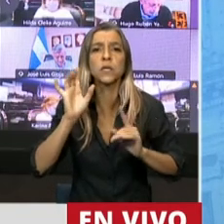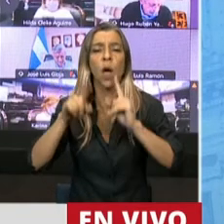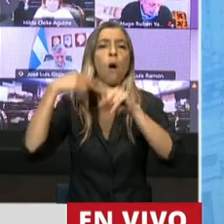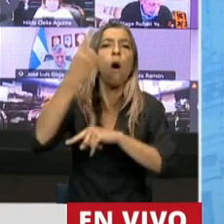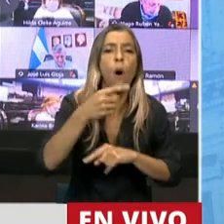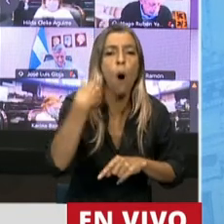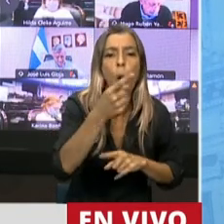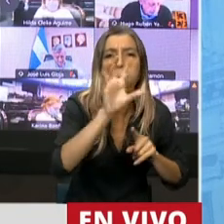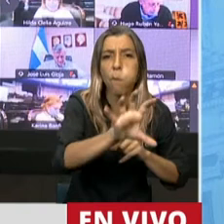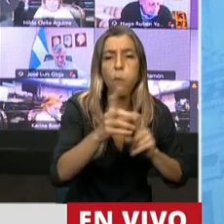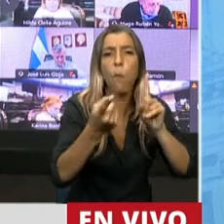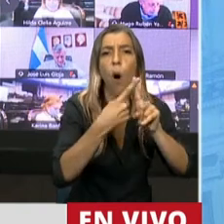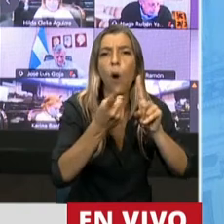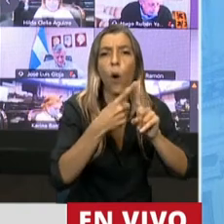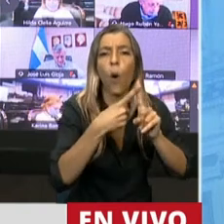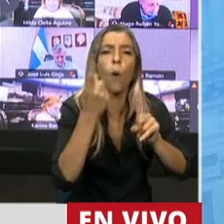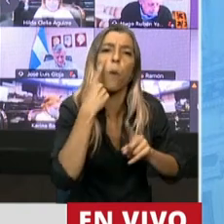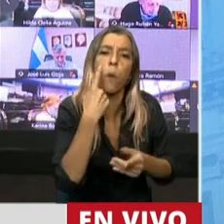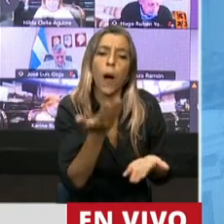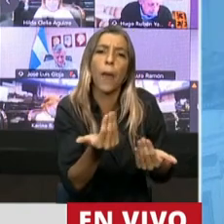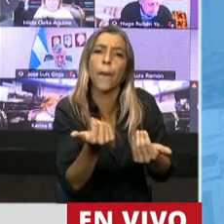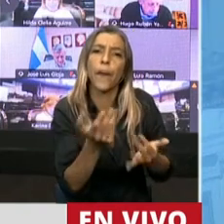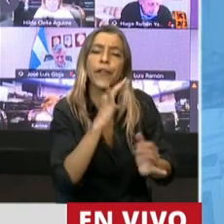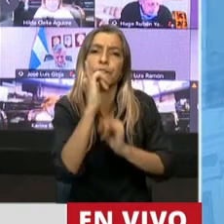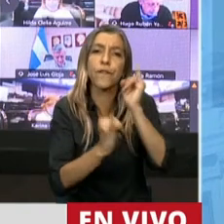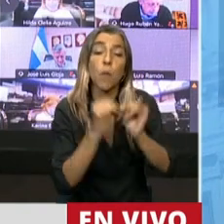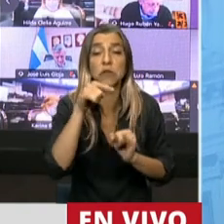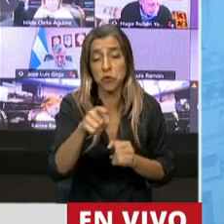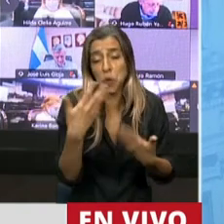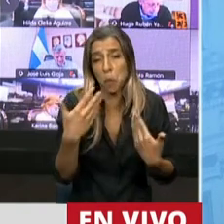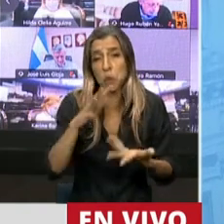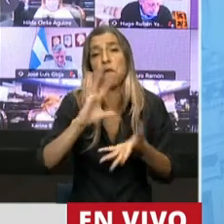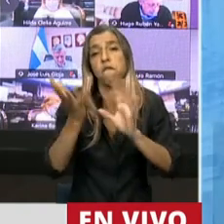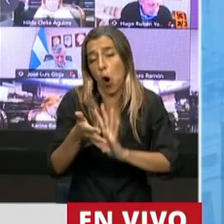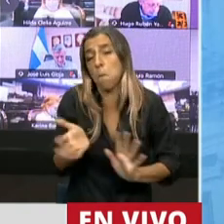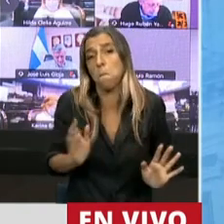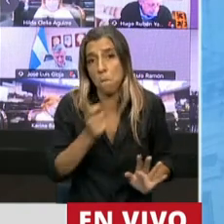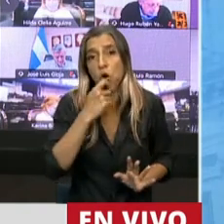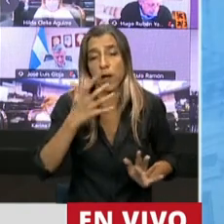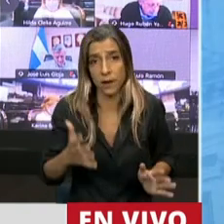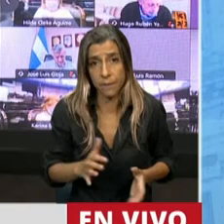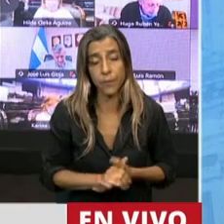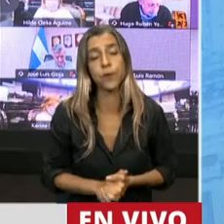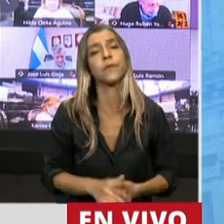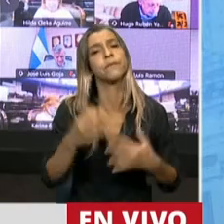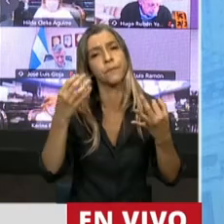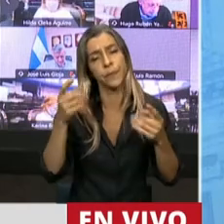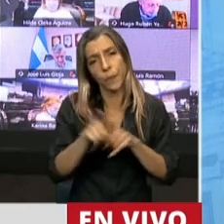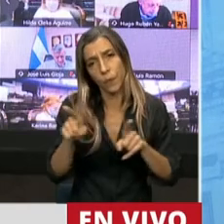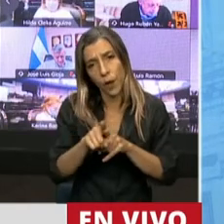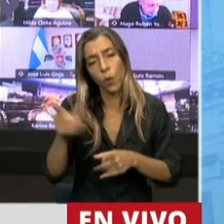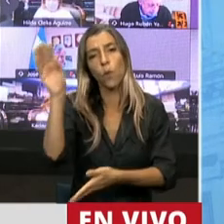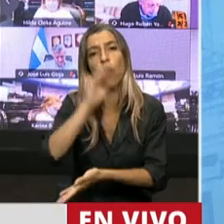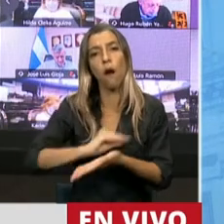una modalidad para llevar adelante la gestión. Por supuesto que el artículo 6, como bien decía